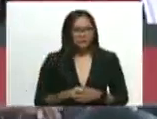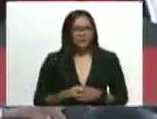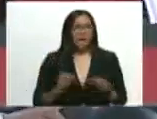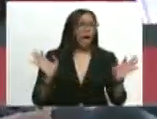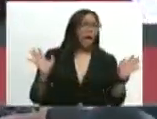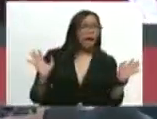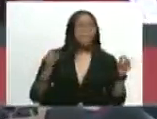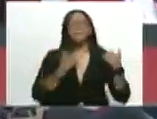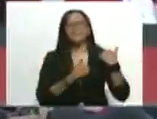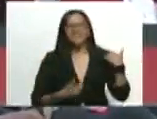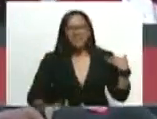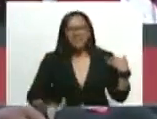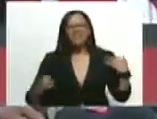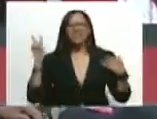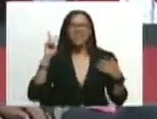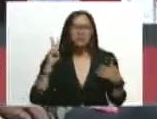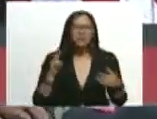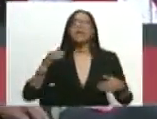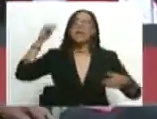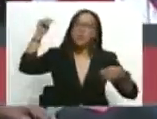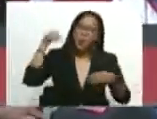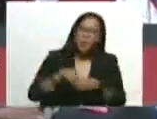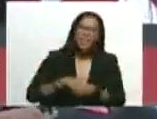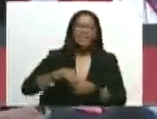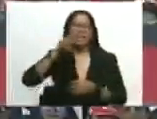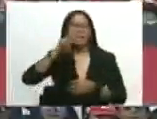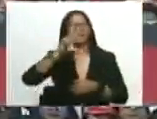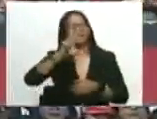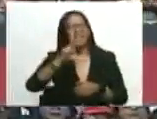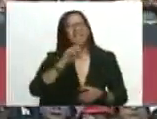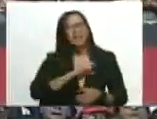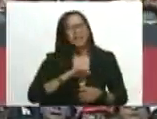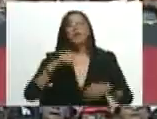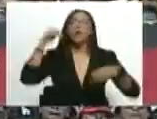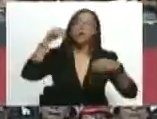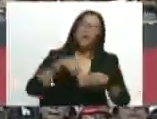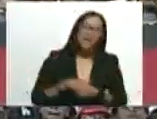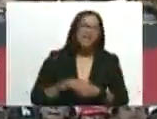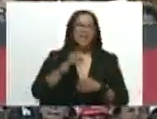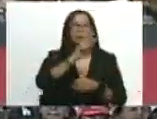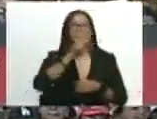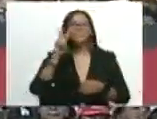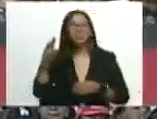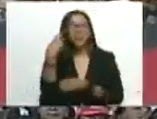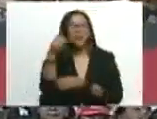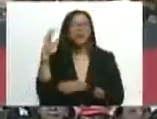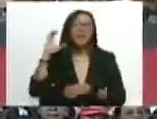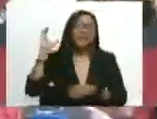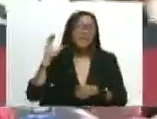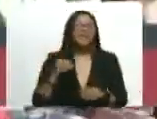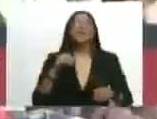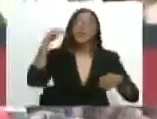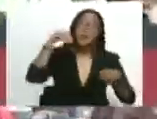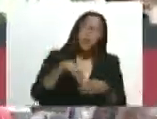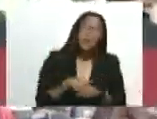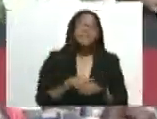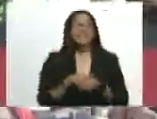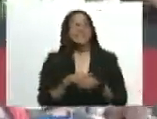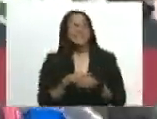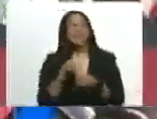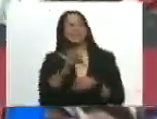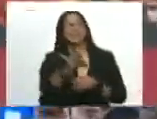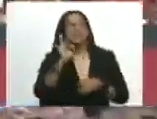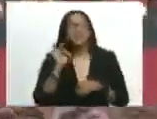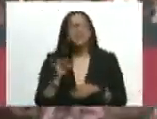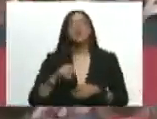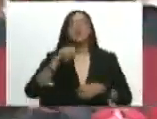de Venezuela lo elige el 23 de enero lo eligen las 22 parroquias de Caracas lo eligen los